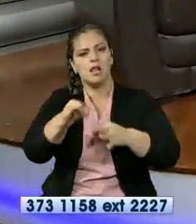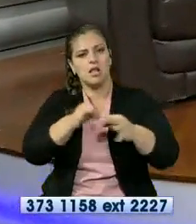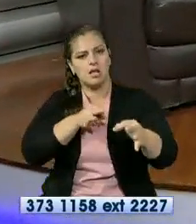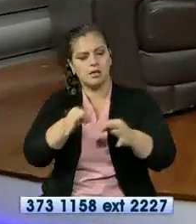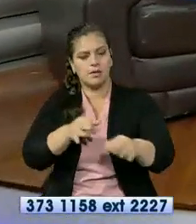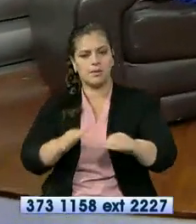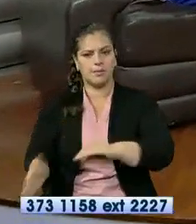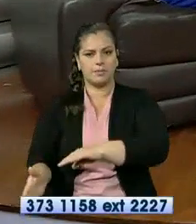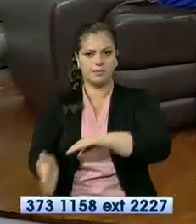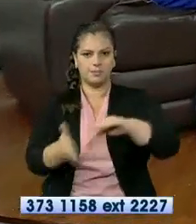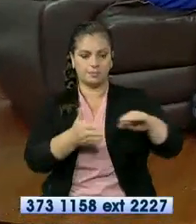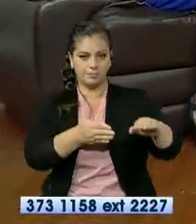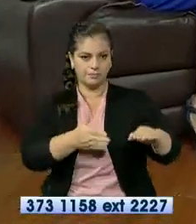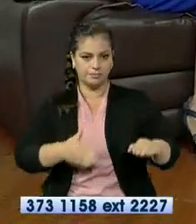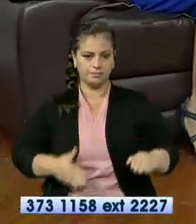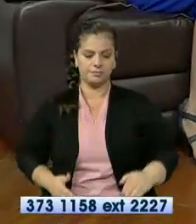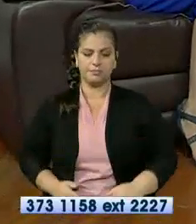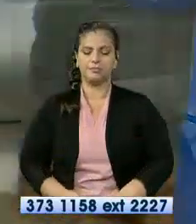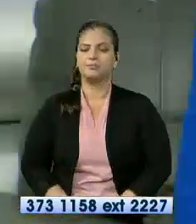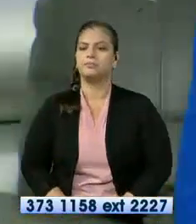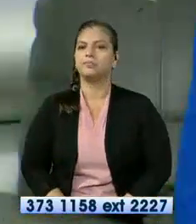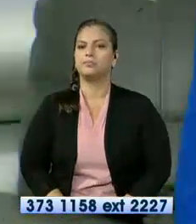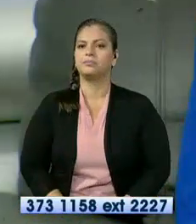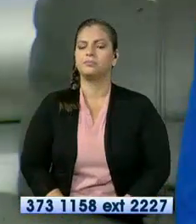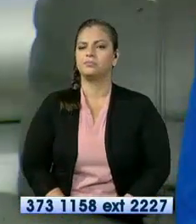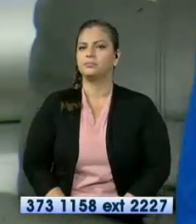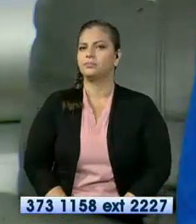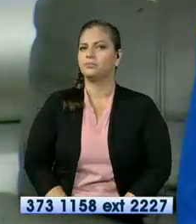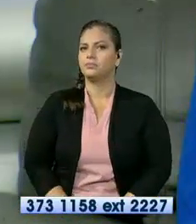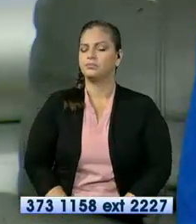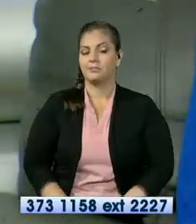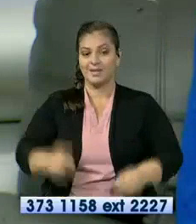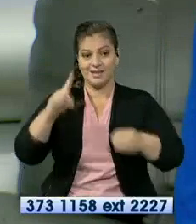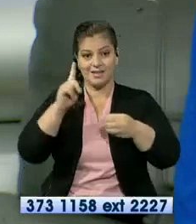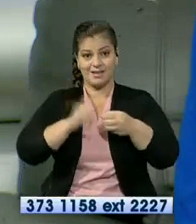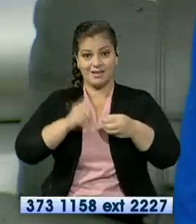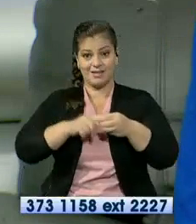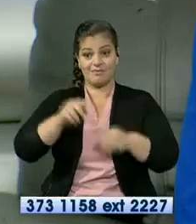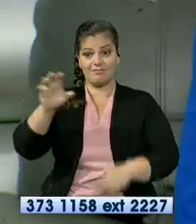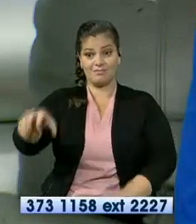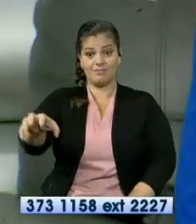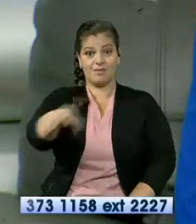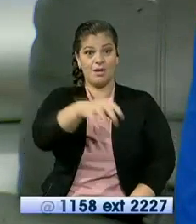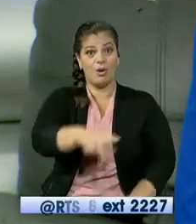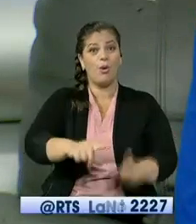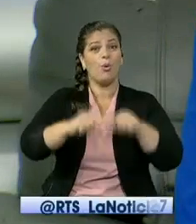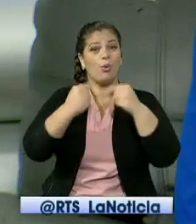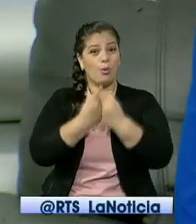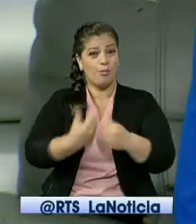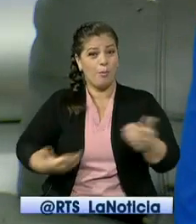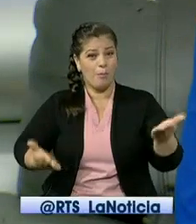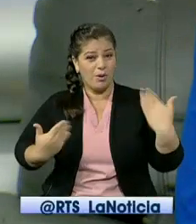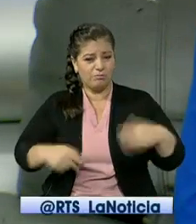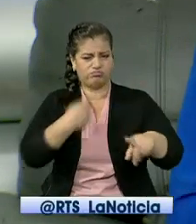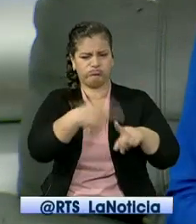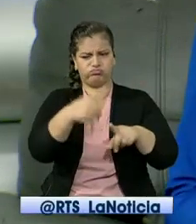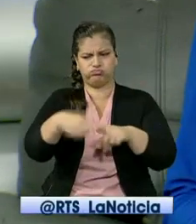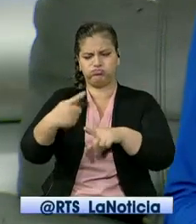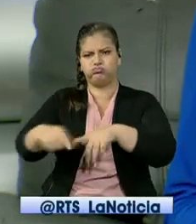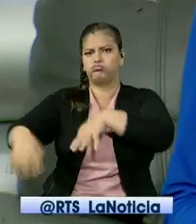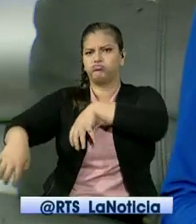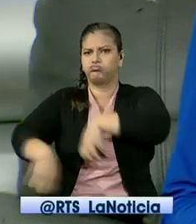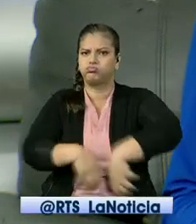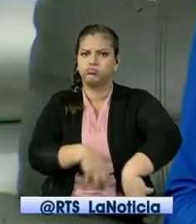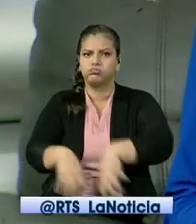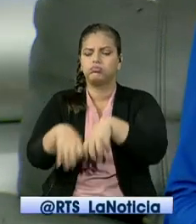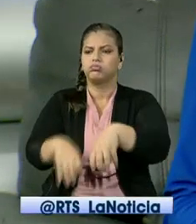Diferentes partidos políticos realizaron campaña en distintos puntos de la capital en apoyo a la consulta popular impulsada por el presidente